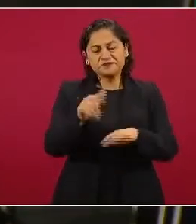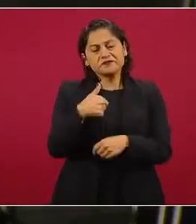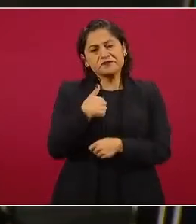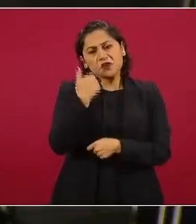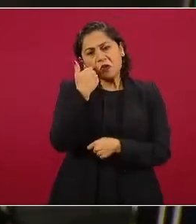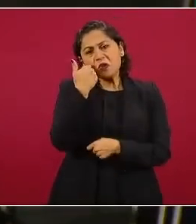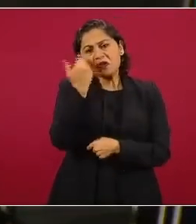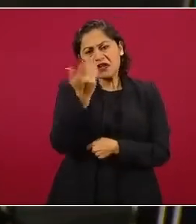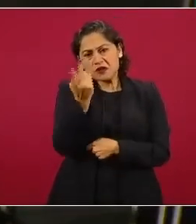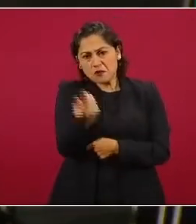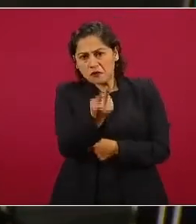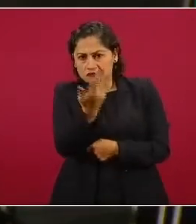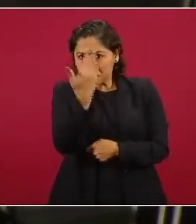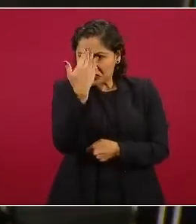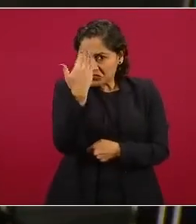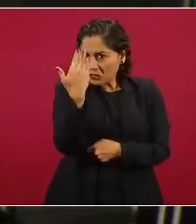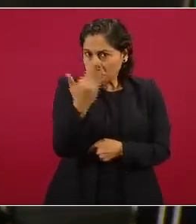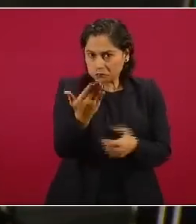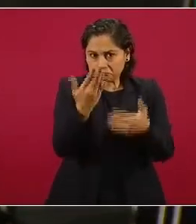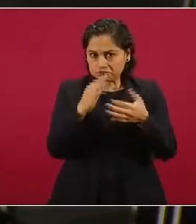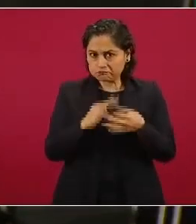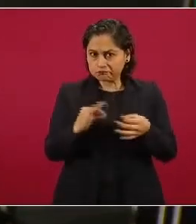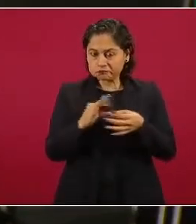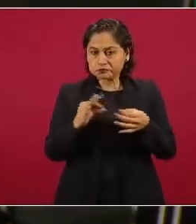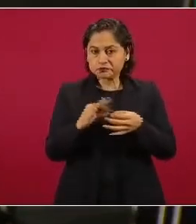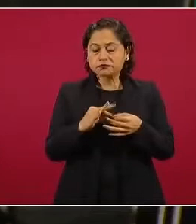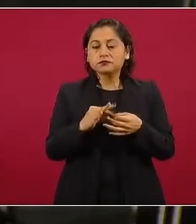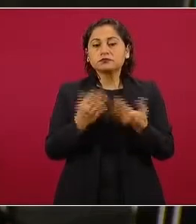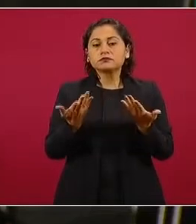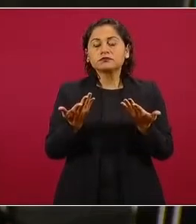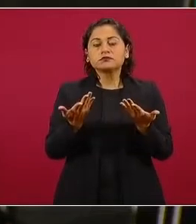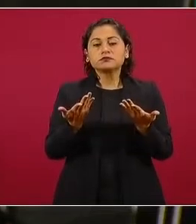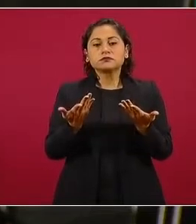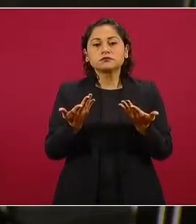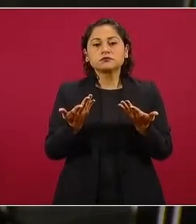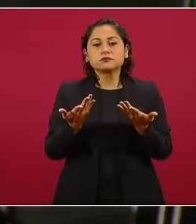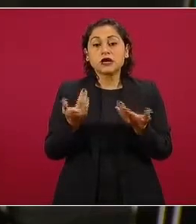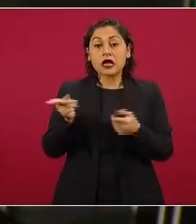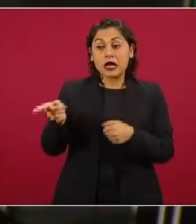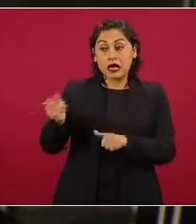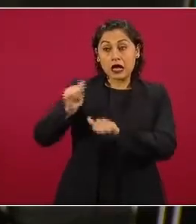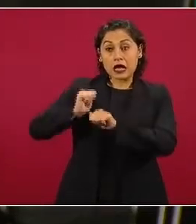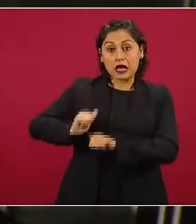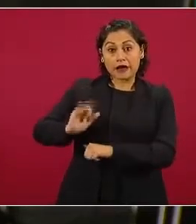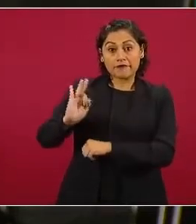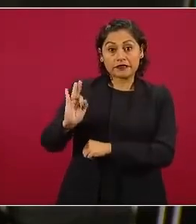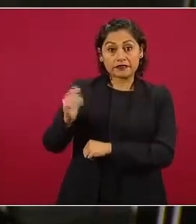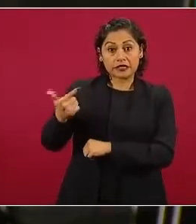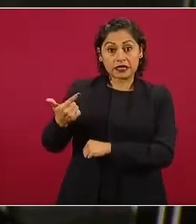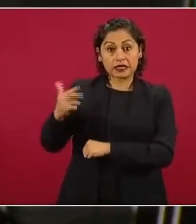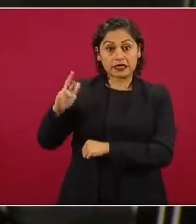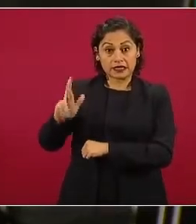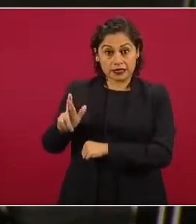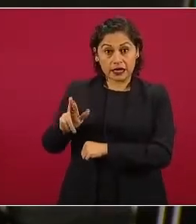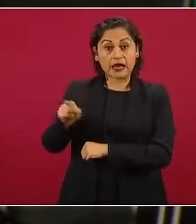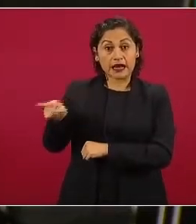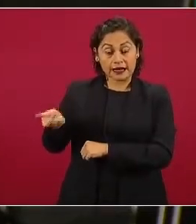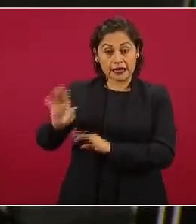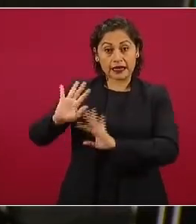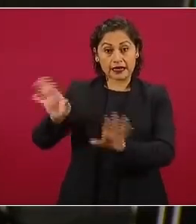y quiero preguntarle, señor canciller, es que si el fiscal informó a la